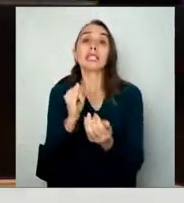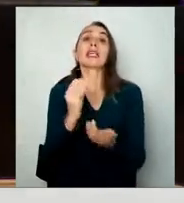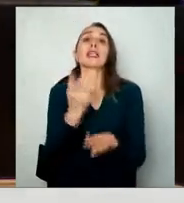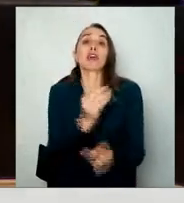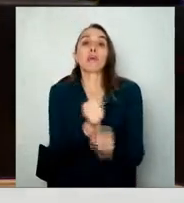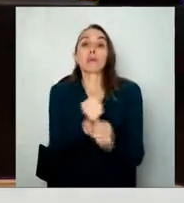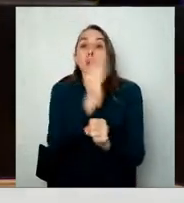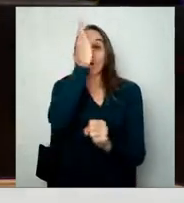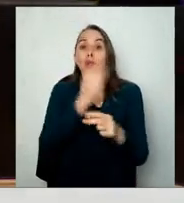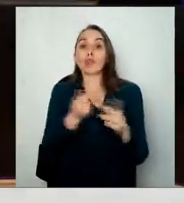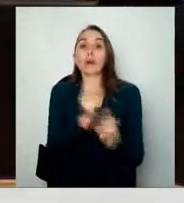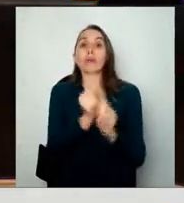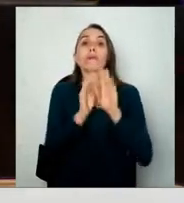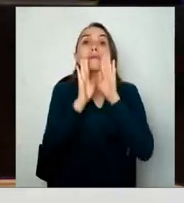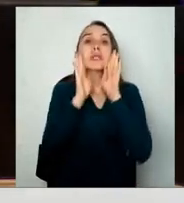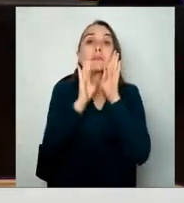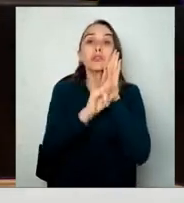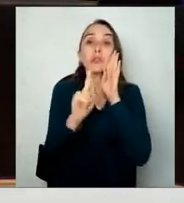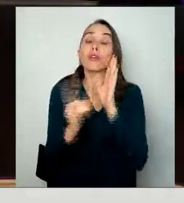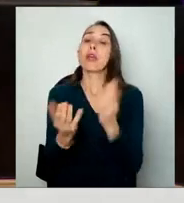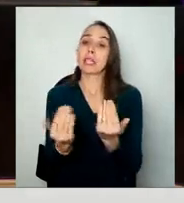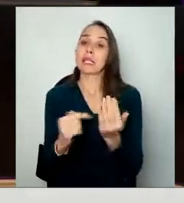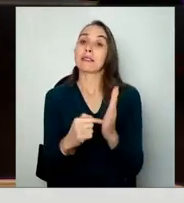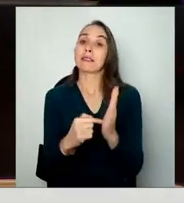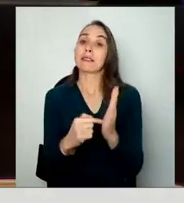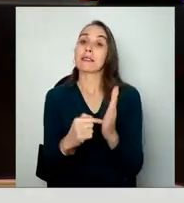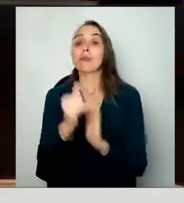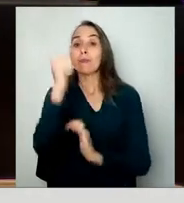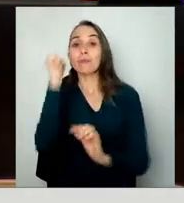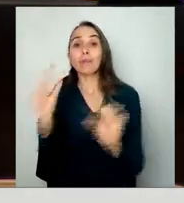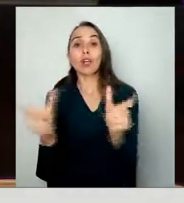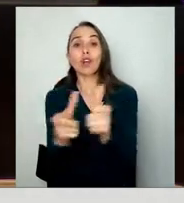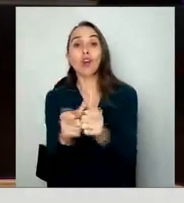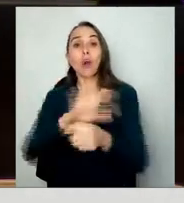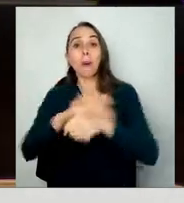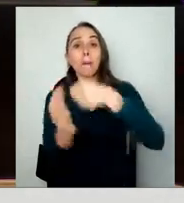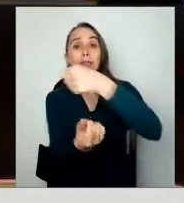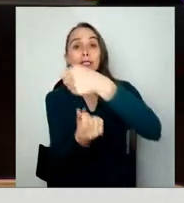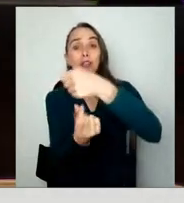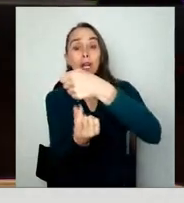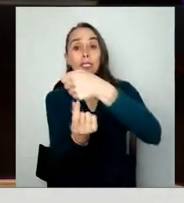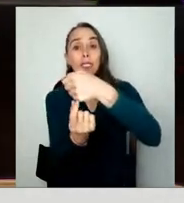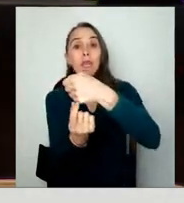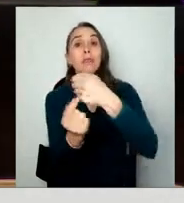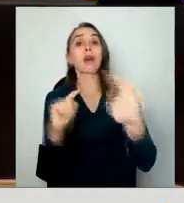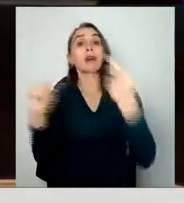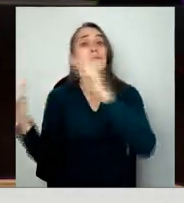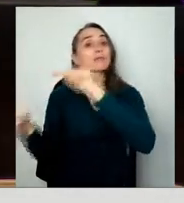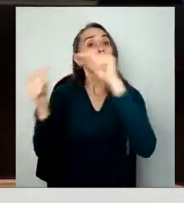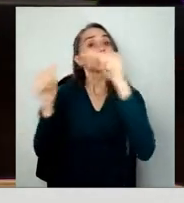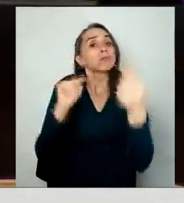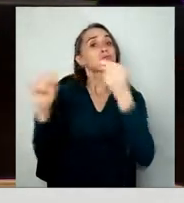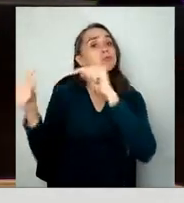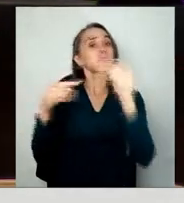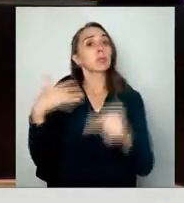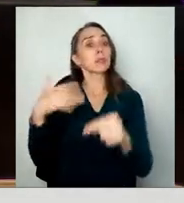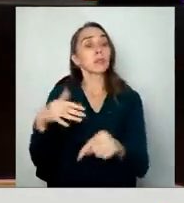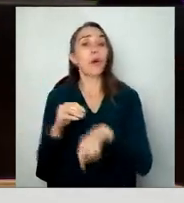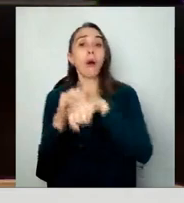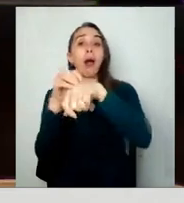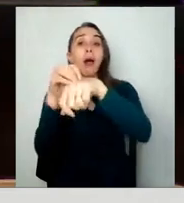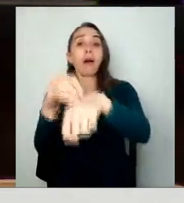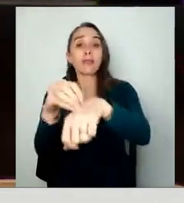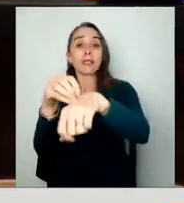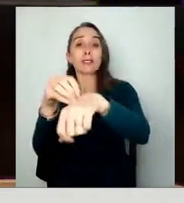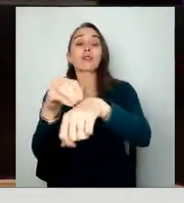ayer en la comisión de Hacienda ha sido un debate bastante importante en donde la recomendación que se le hace a esta